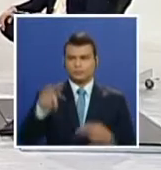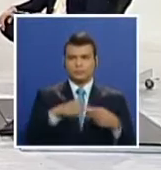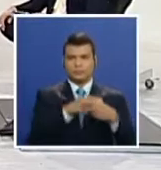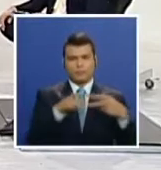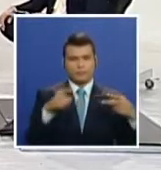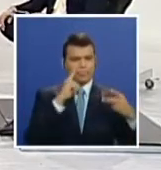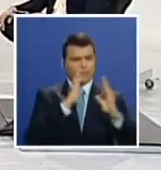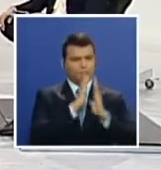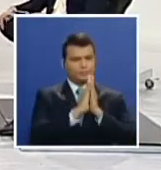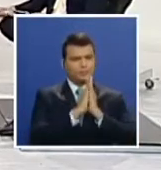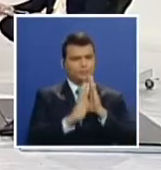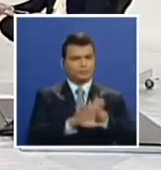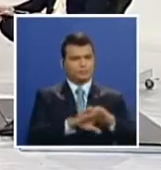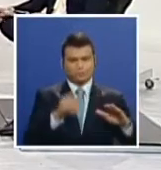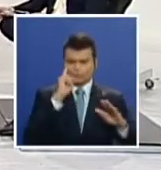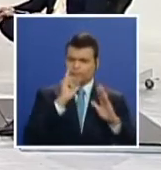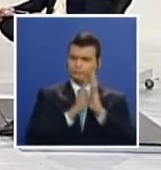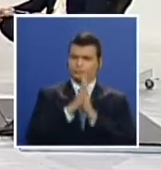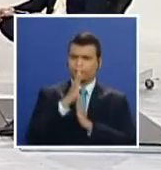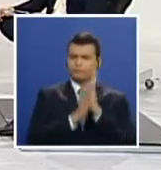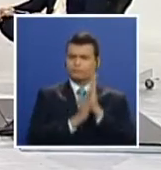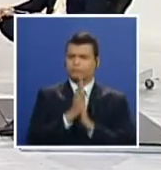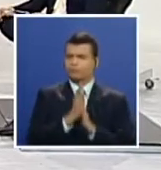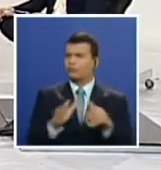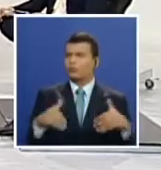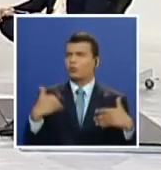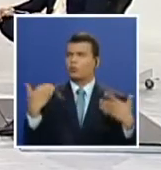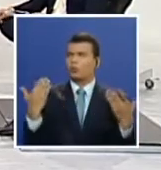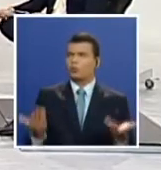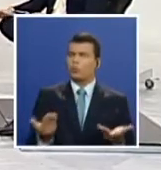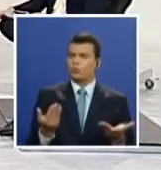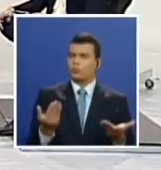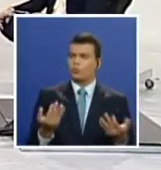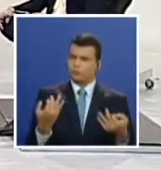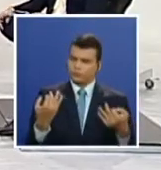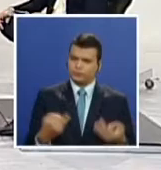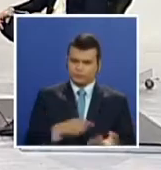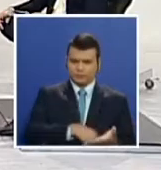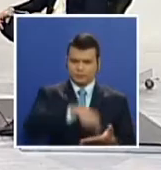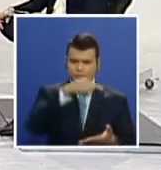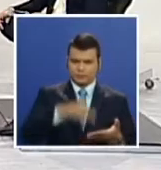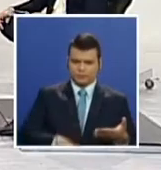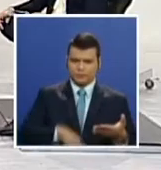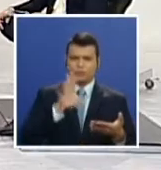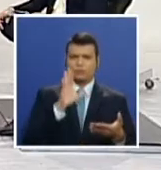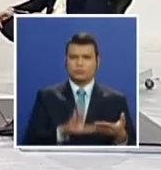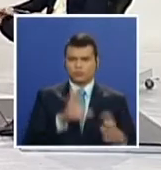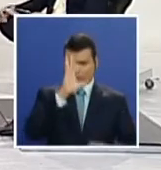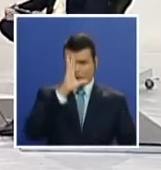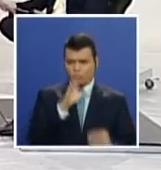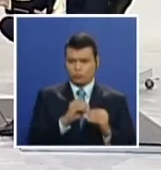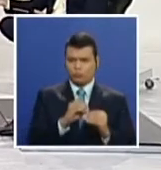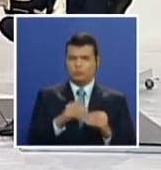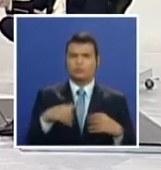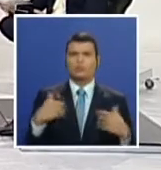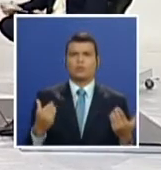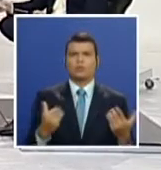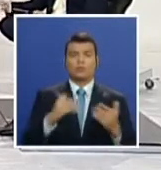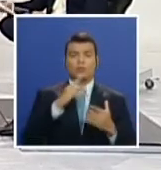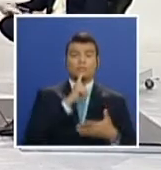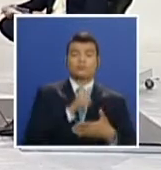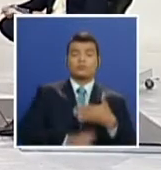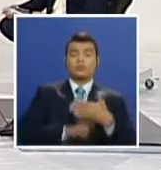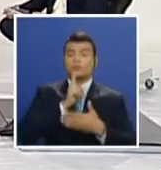hablamos que estábamos muy a la expectativa de lo que podía pasar frente a las posibles firmas de esos acuerdos de baja de